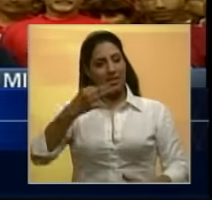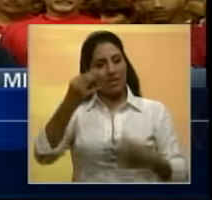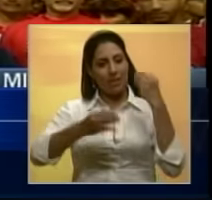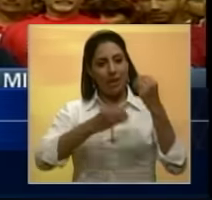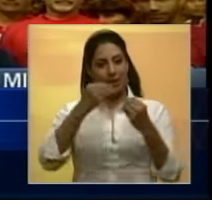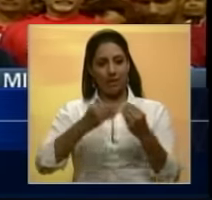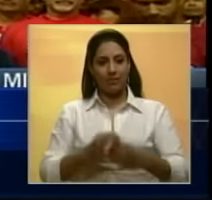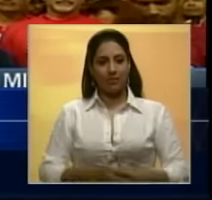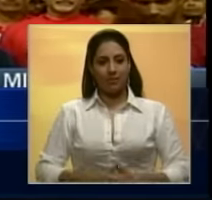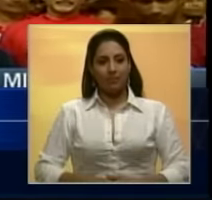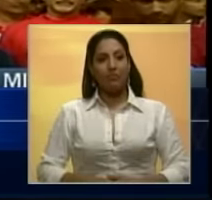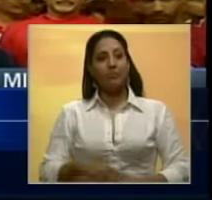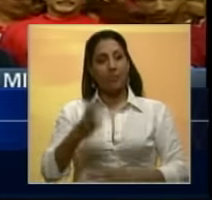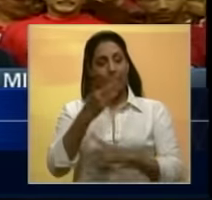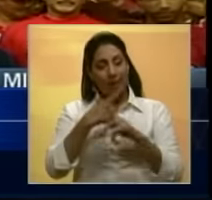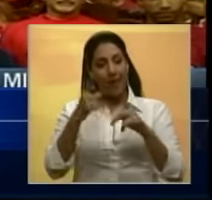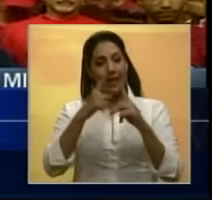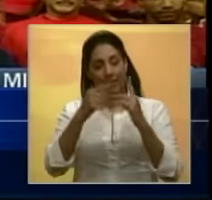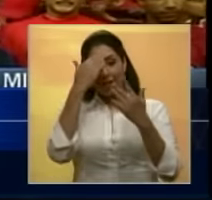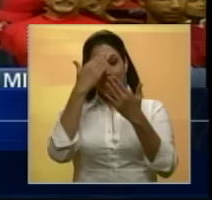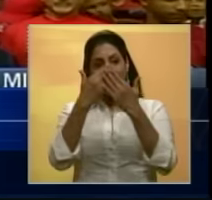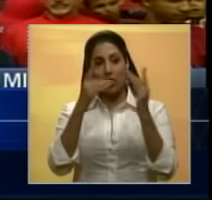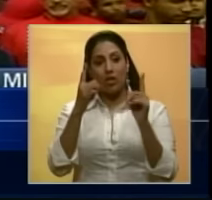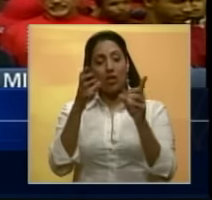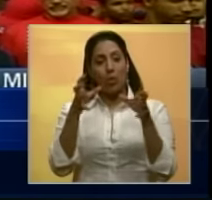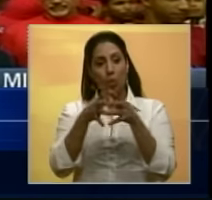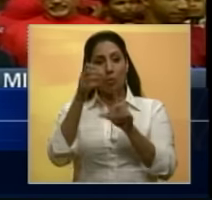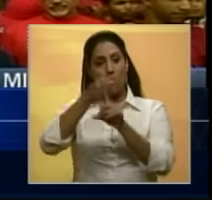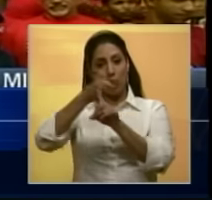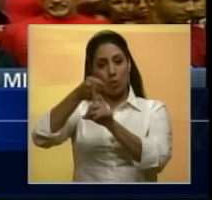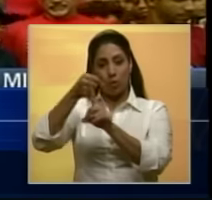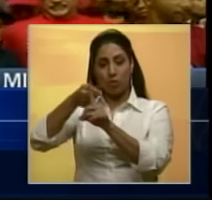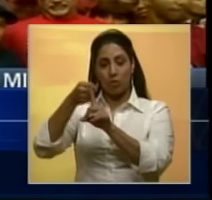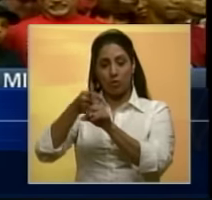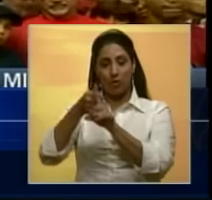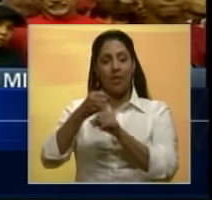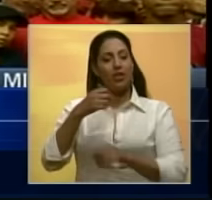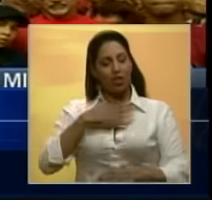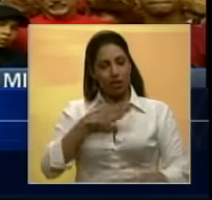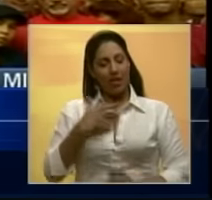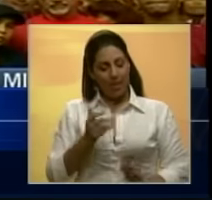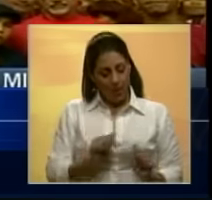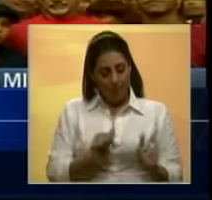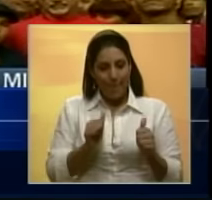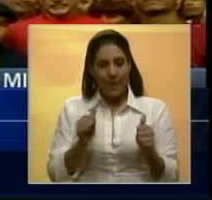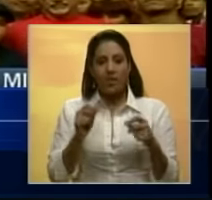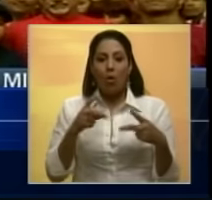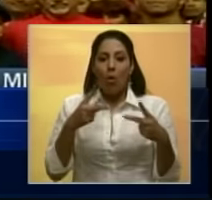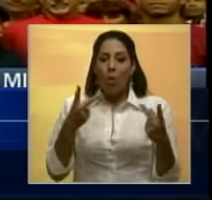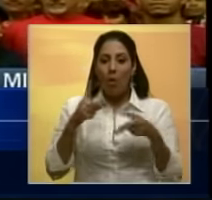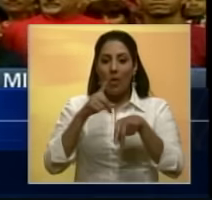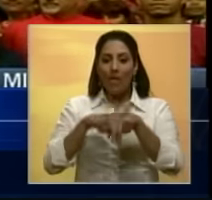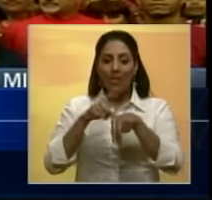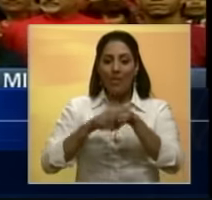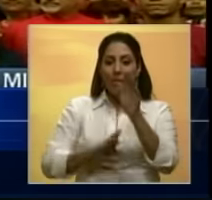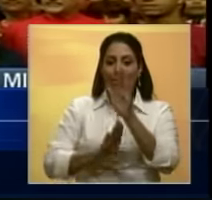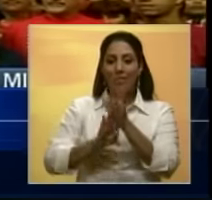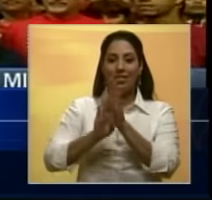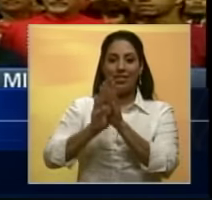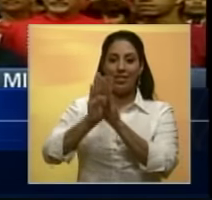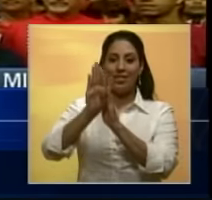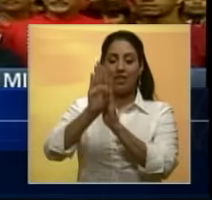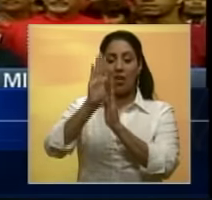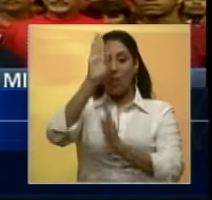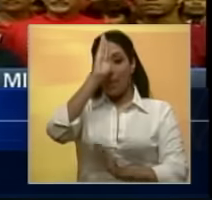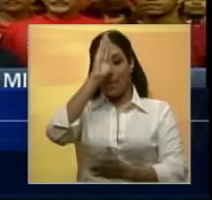hecho desde los distintos frentes de batalla. Quiero que iniciemos una nueva etapa del desarrollo